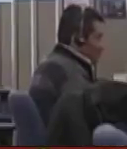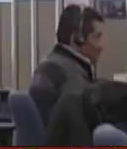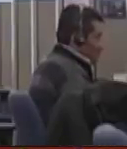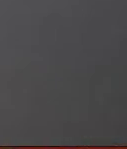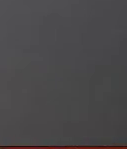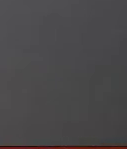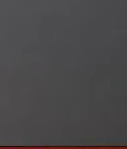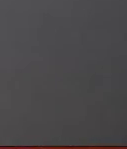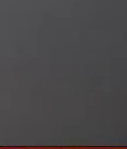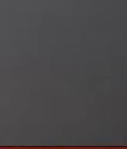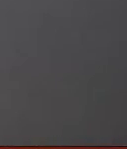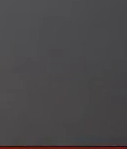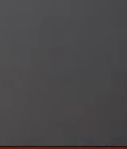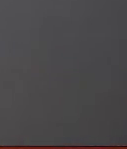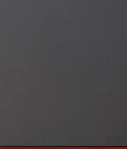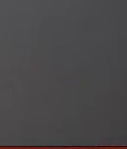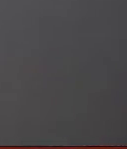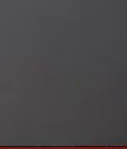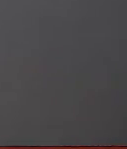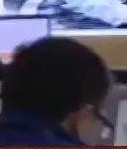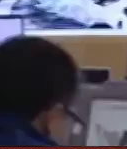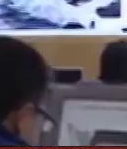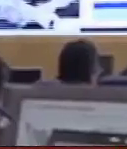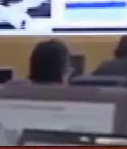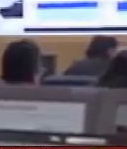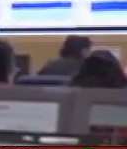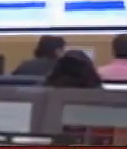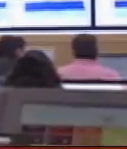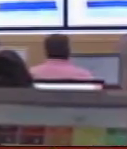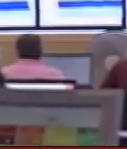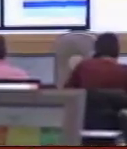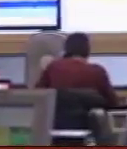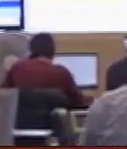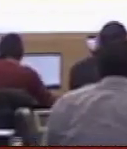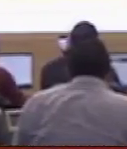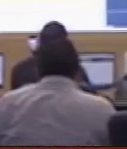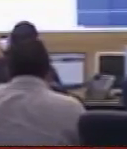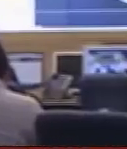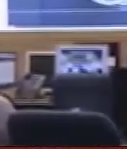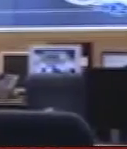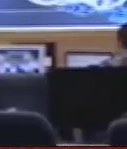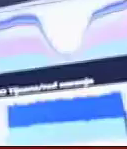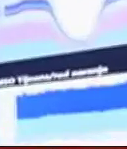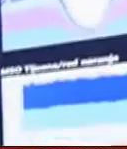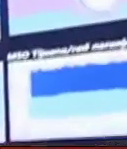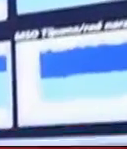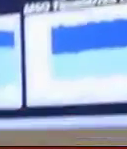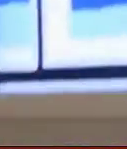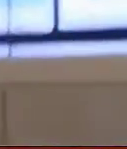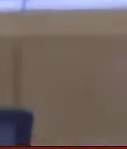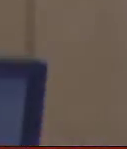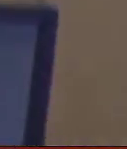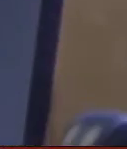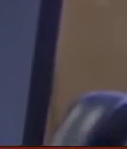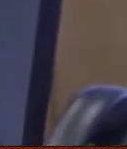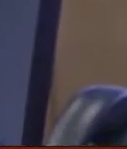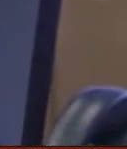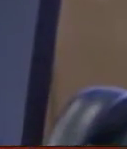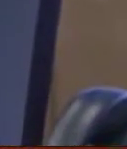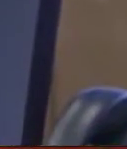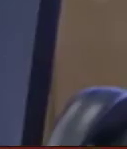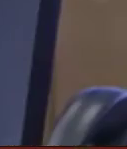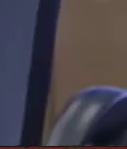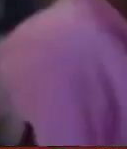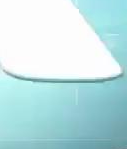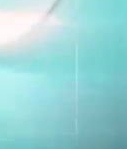quejaron, hasta volverlo trending topic nacional. Y bueno, para restablecer el horario de su celular, la empresa difundió